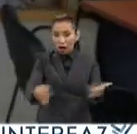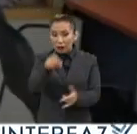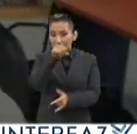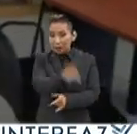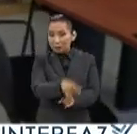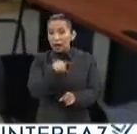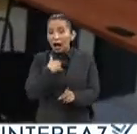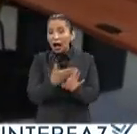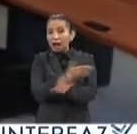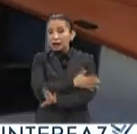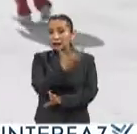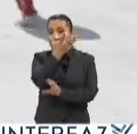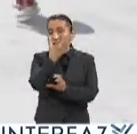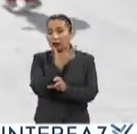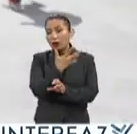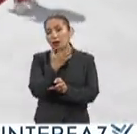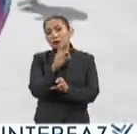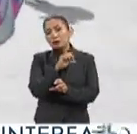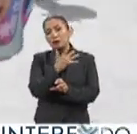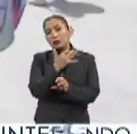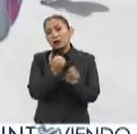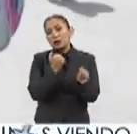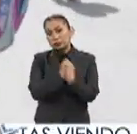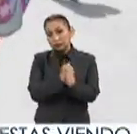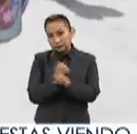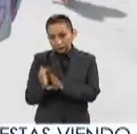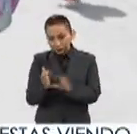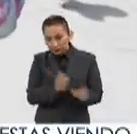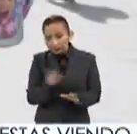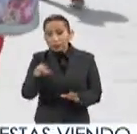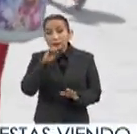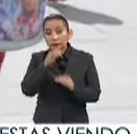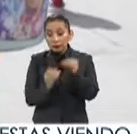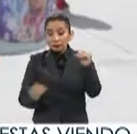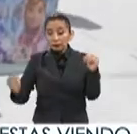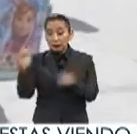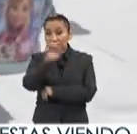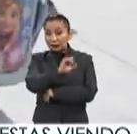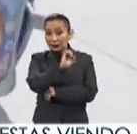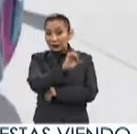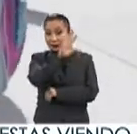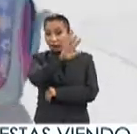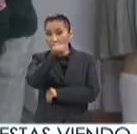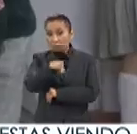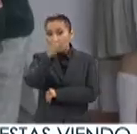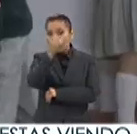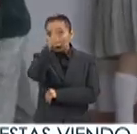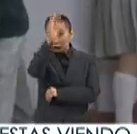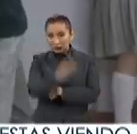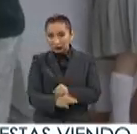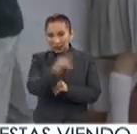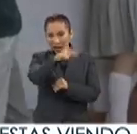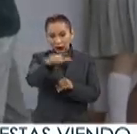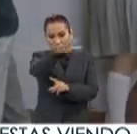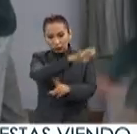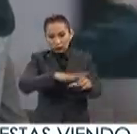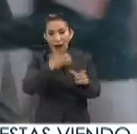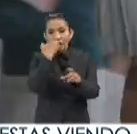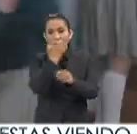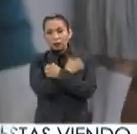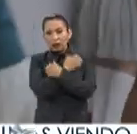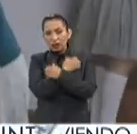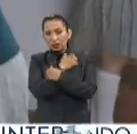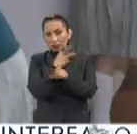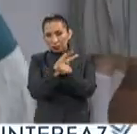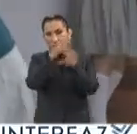rubro desde hace 5 décadas. Además, ha incrementado de 65.9% la cobertura de educación